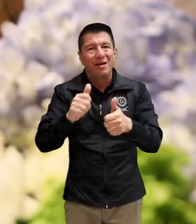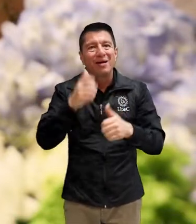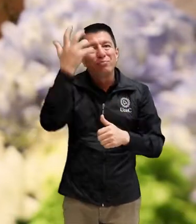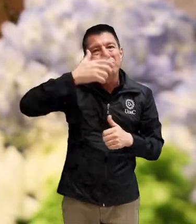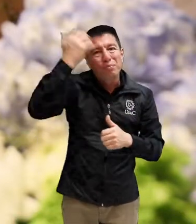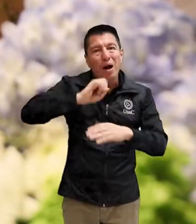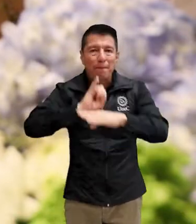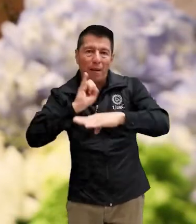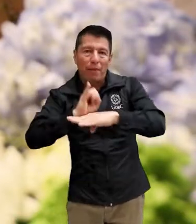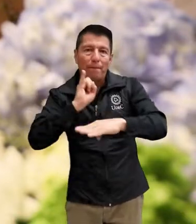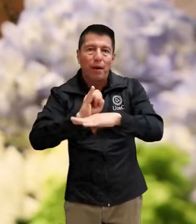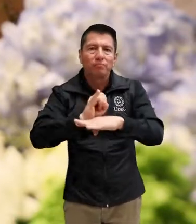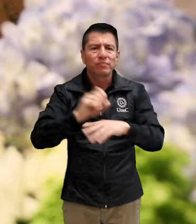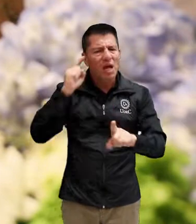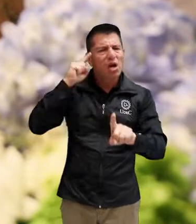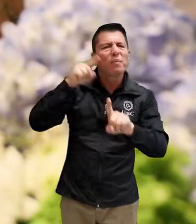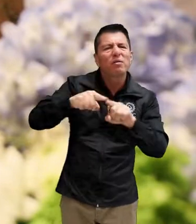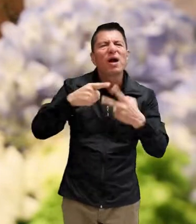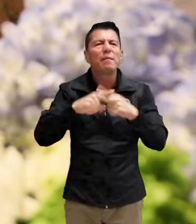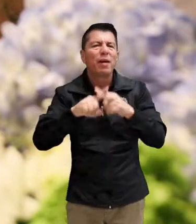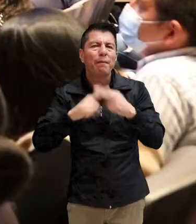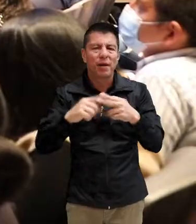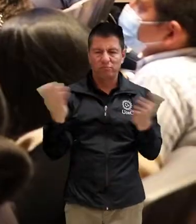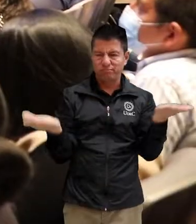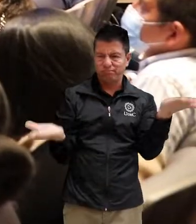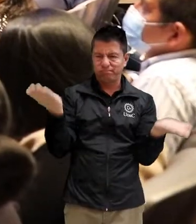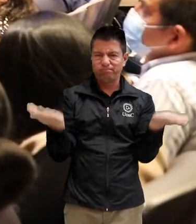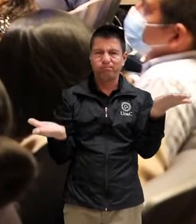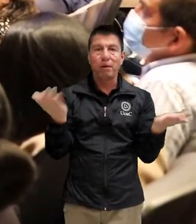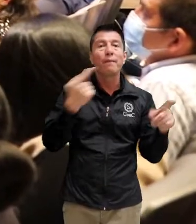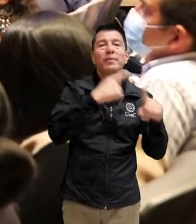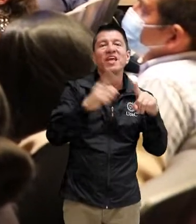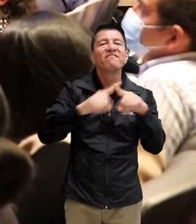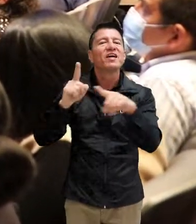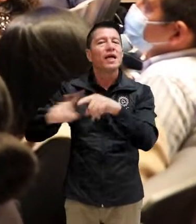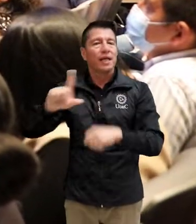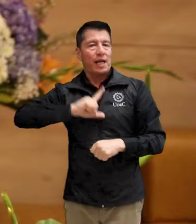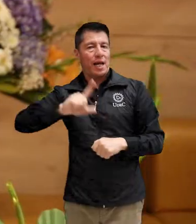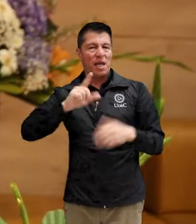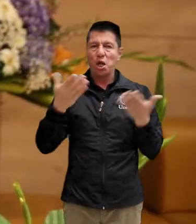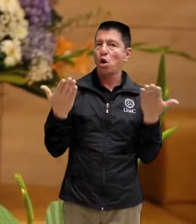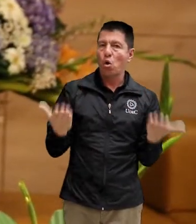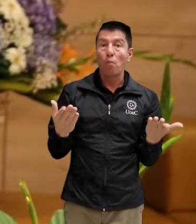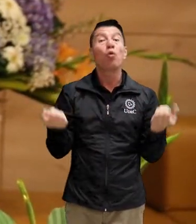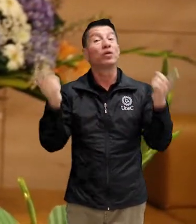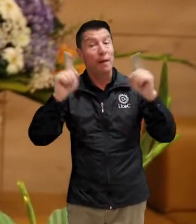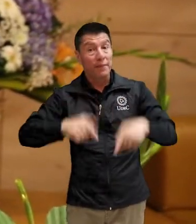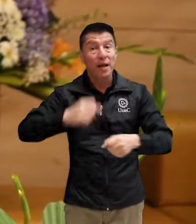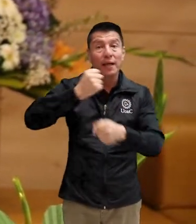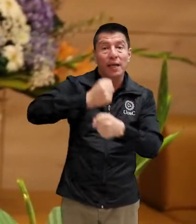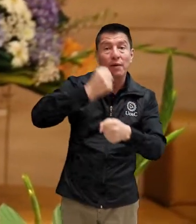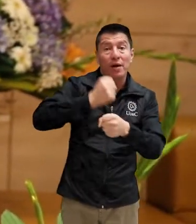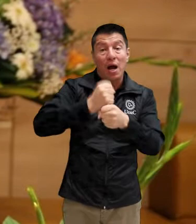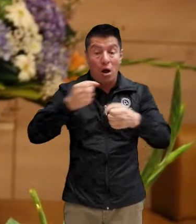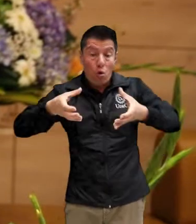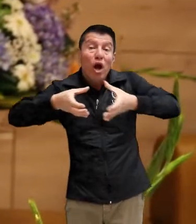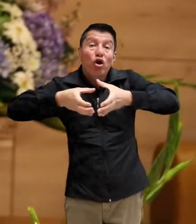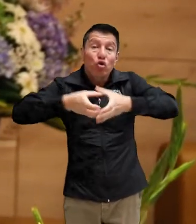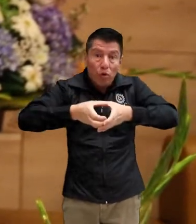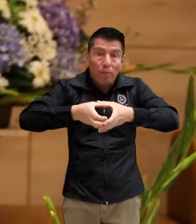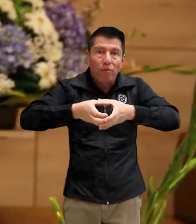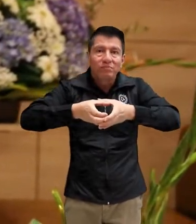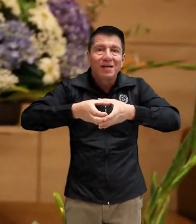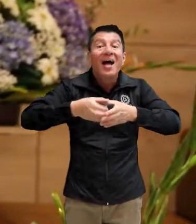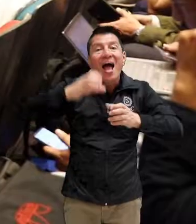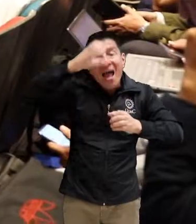en establecer el contraste entre diferentes tipos de liderazgo y trabajo en equipo basado en el concepto de